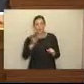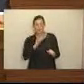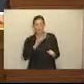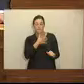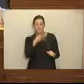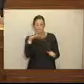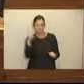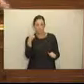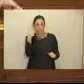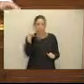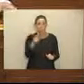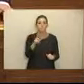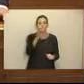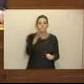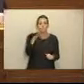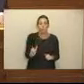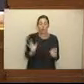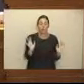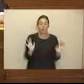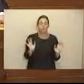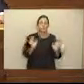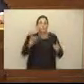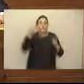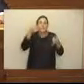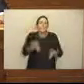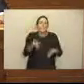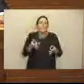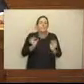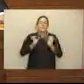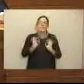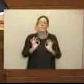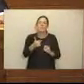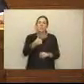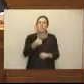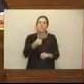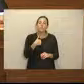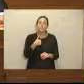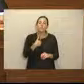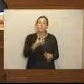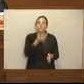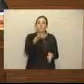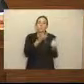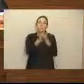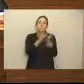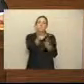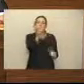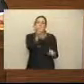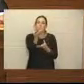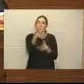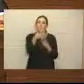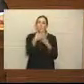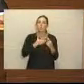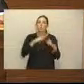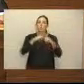duele, y tiene motivos. Pero la realidad es la que es. Y yo he expuesto unos datos de cuál es la situación ahora mismo de